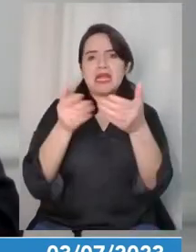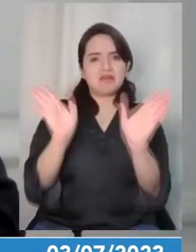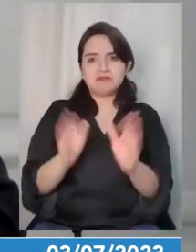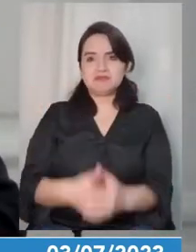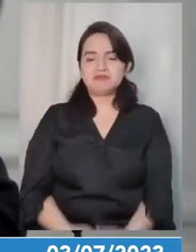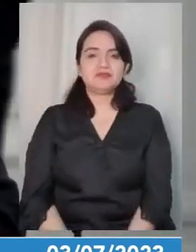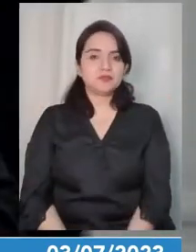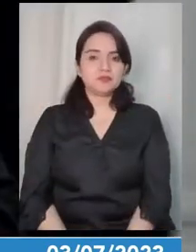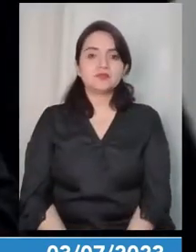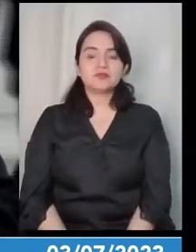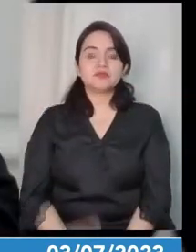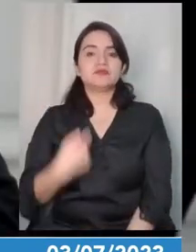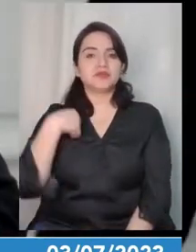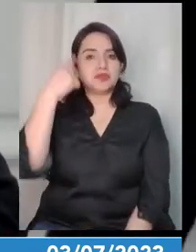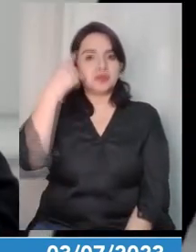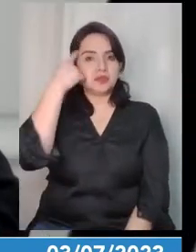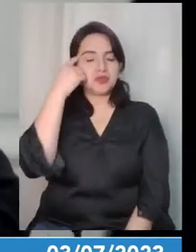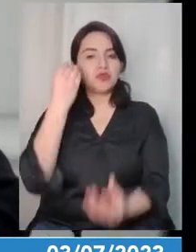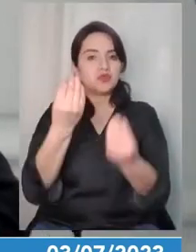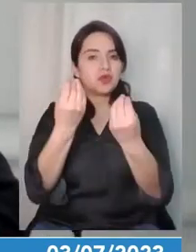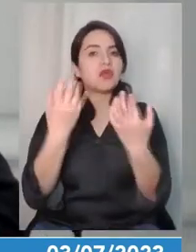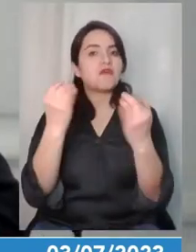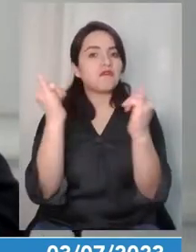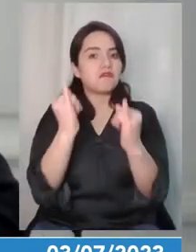buena forma de terminar la audiencia.